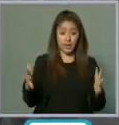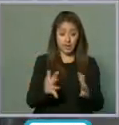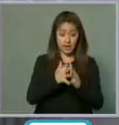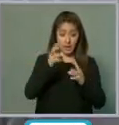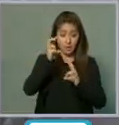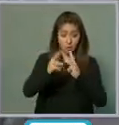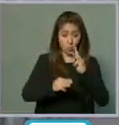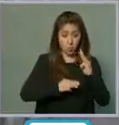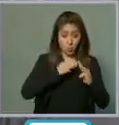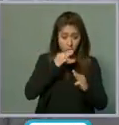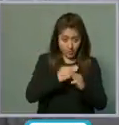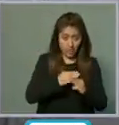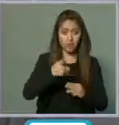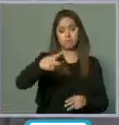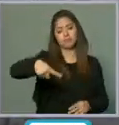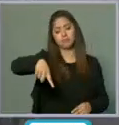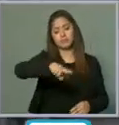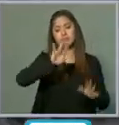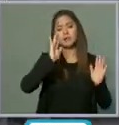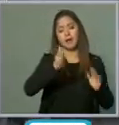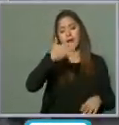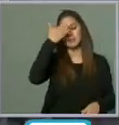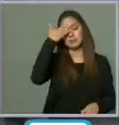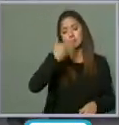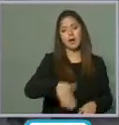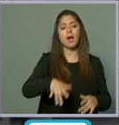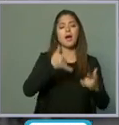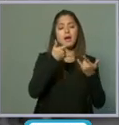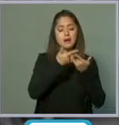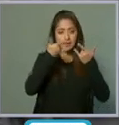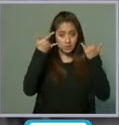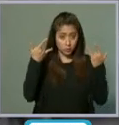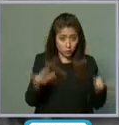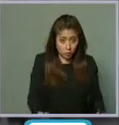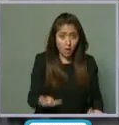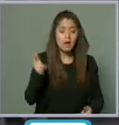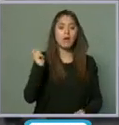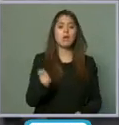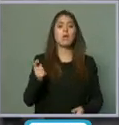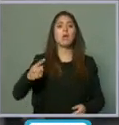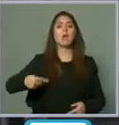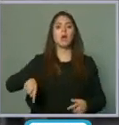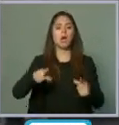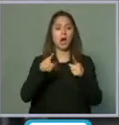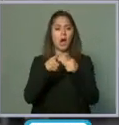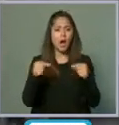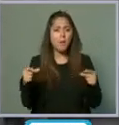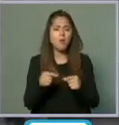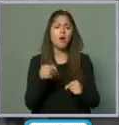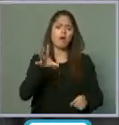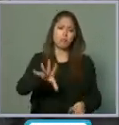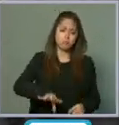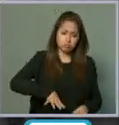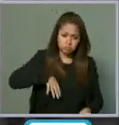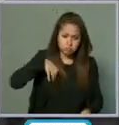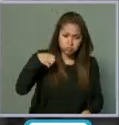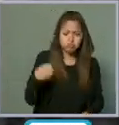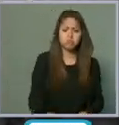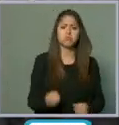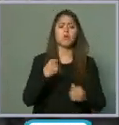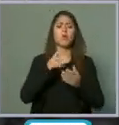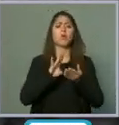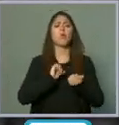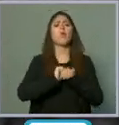la historia ustedes ya la saben, yo creo. Japón decide levantarse, una característica